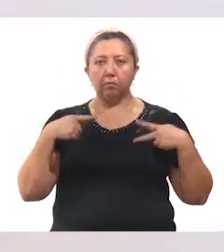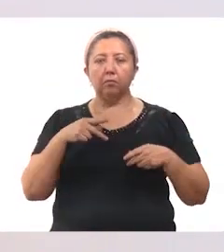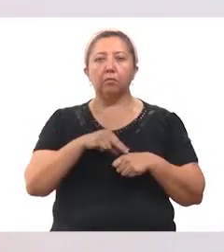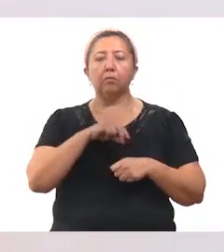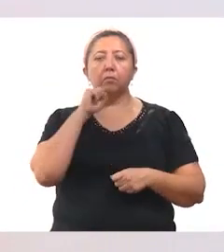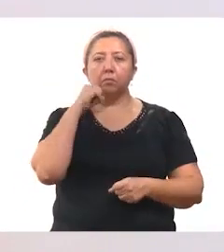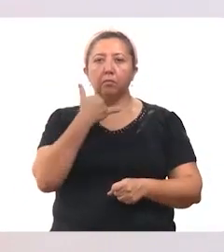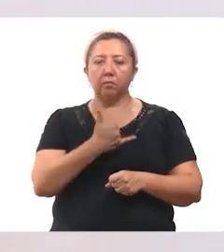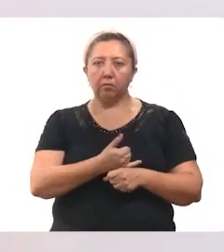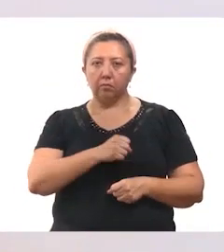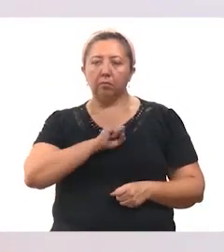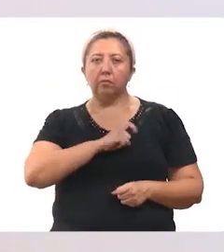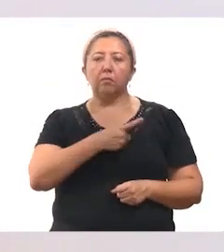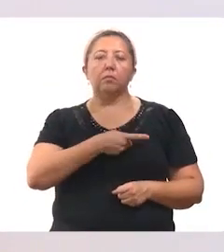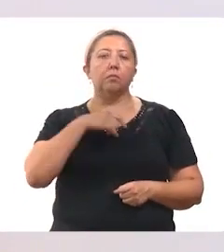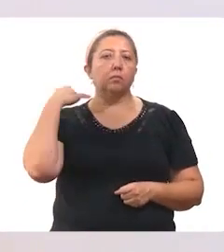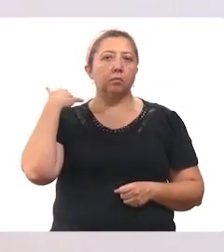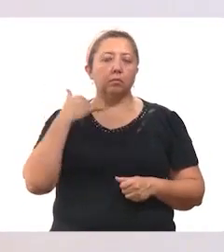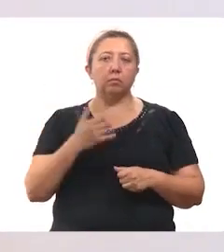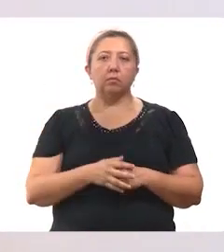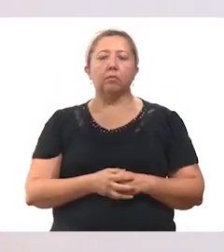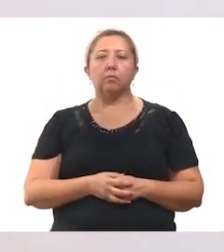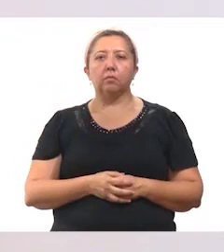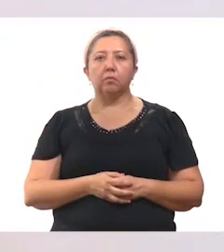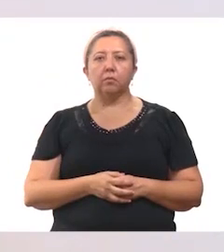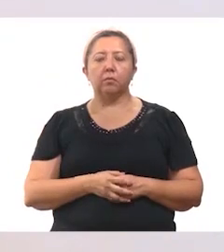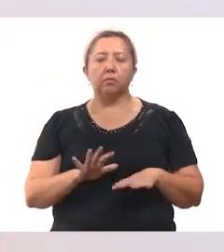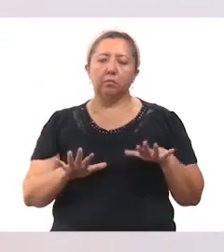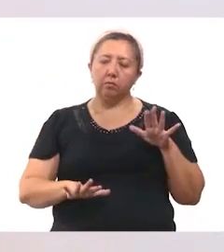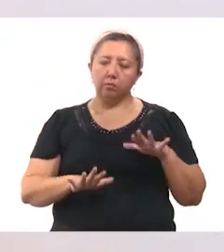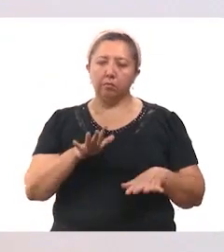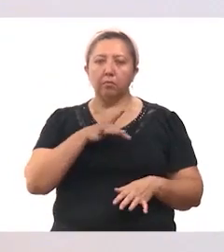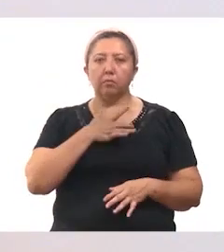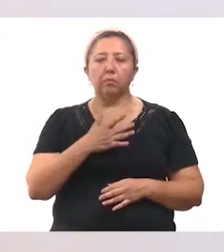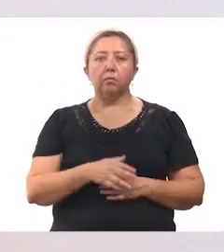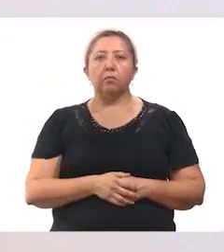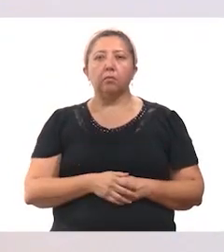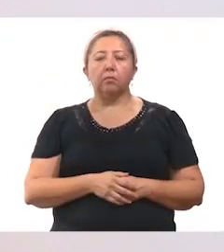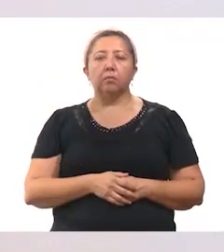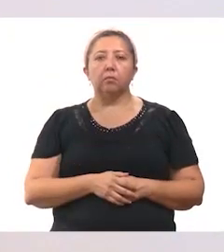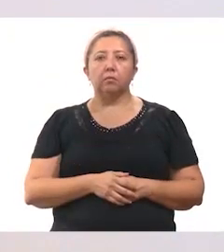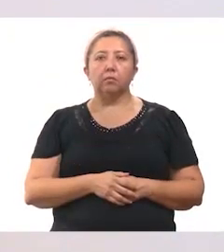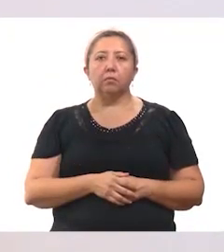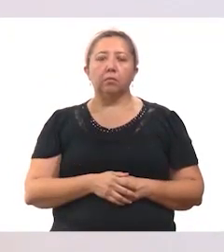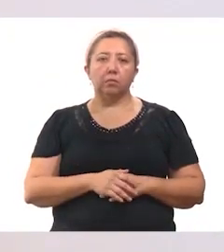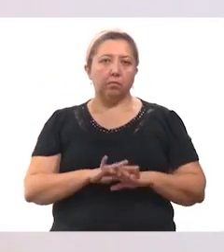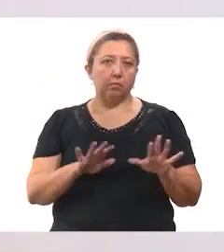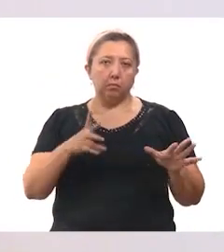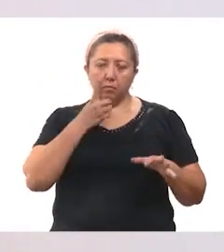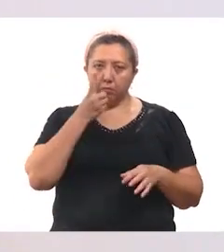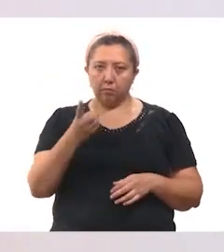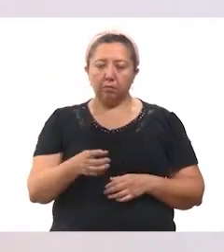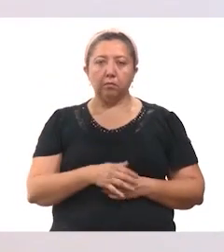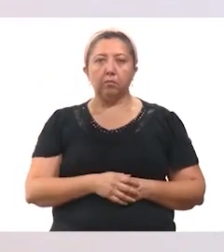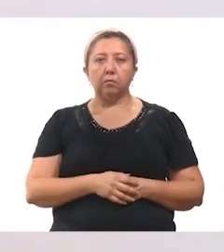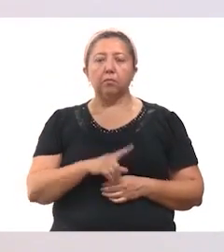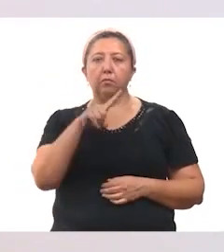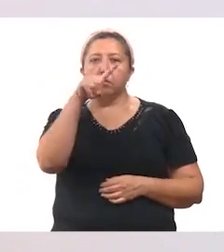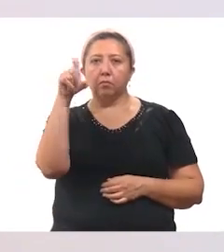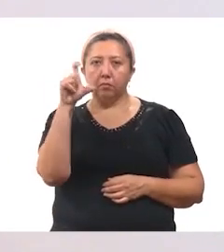por personal médico de la Secretaría de Salud de Yucatán. Presentan síntomas leves. Como ya se